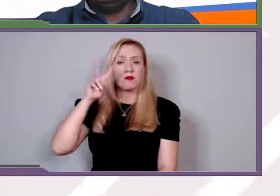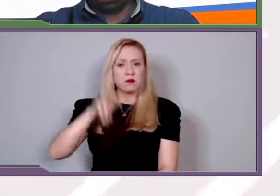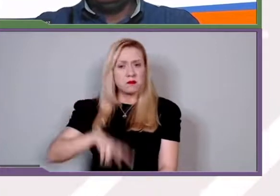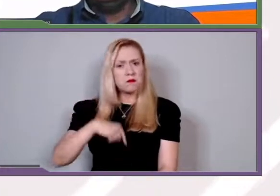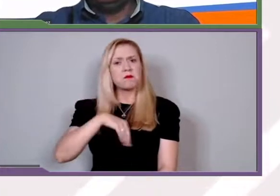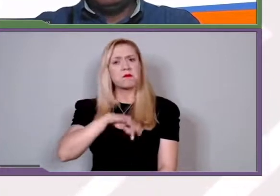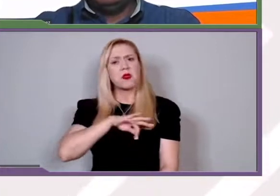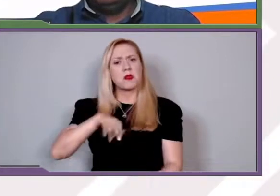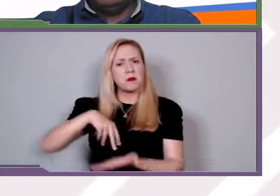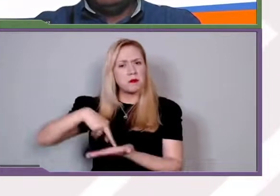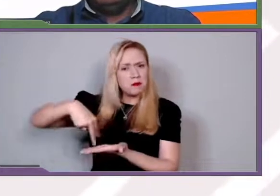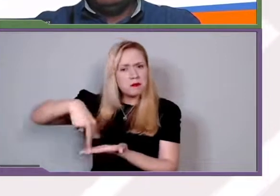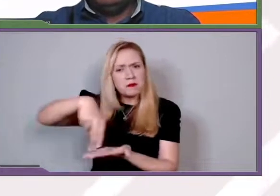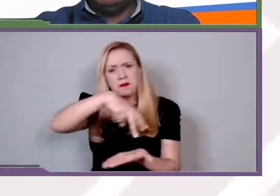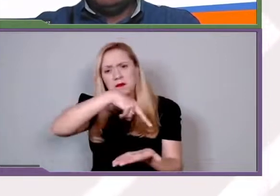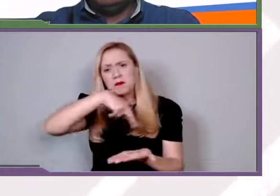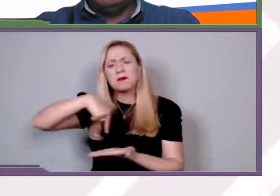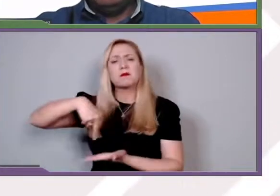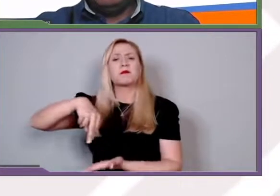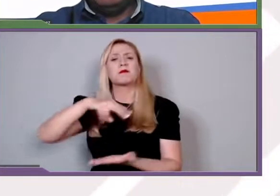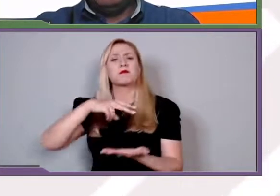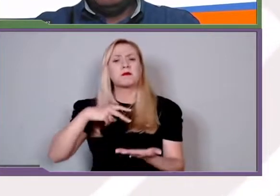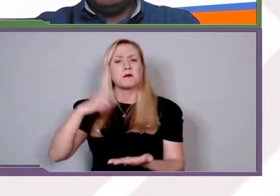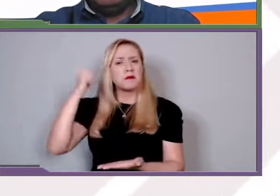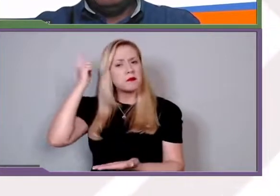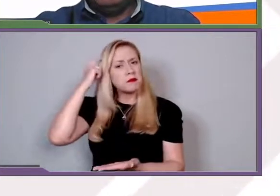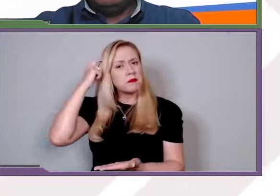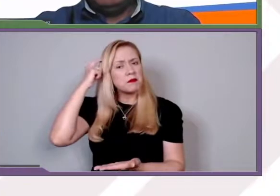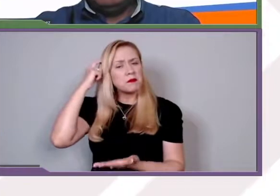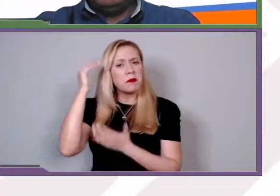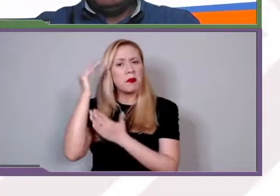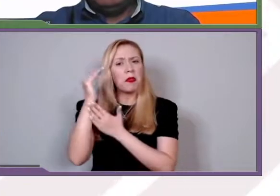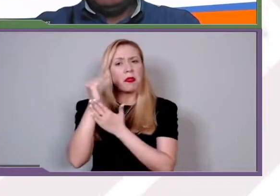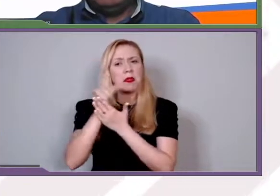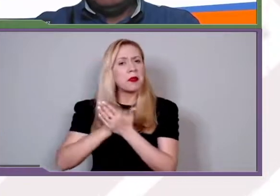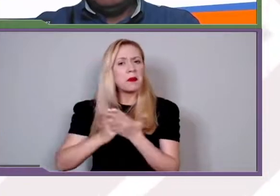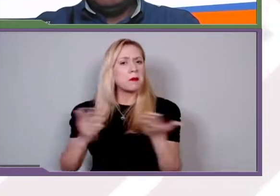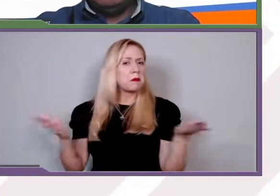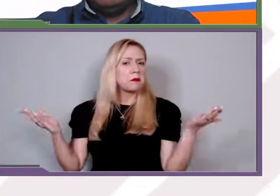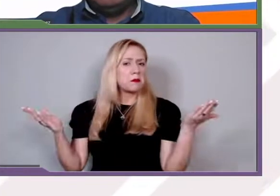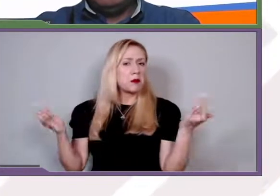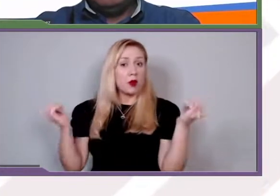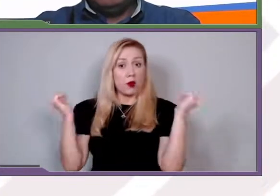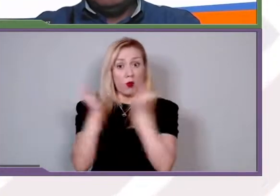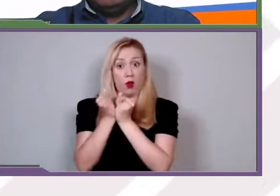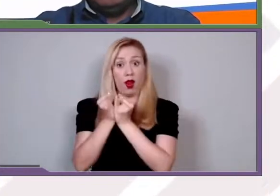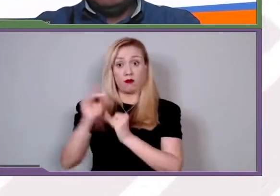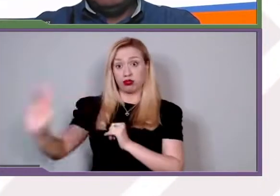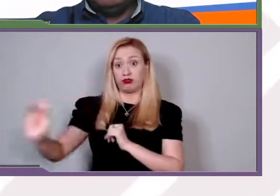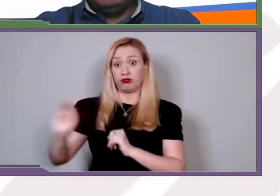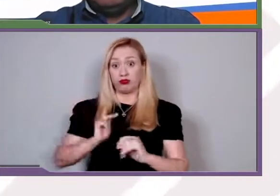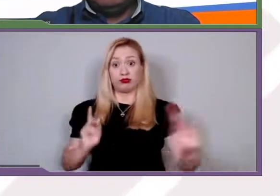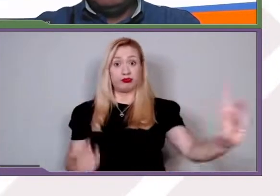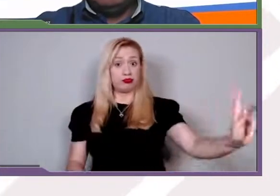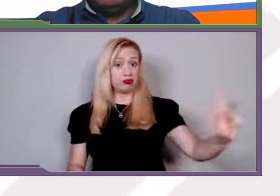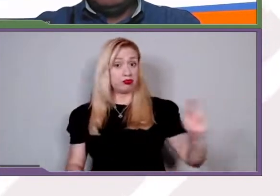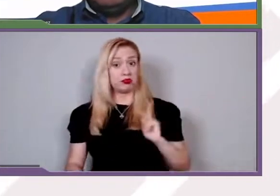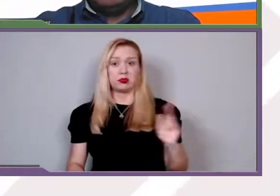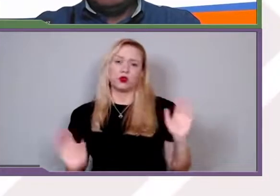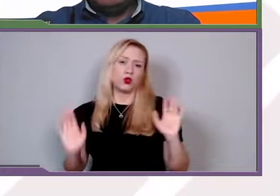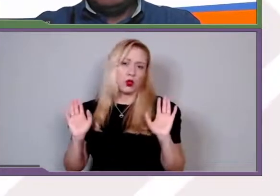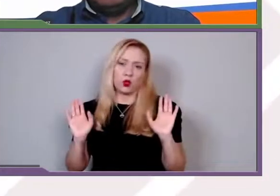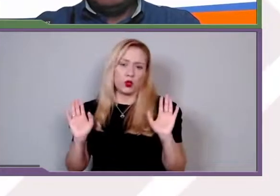movilidad, deterioro cognitivo afortunadamente no. No todos los casos son como el mío, pero